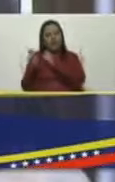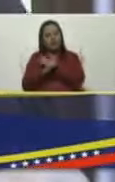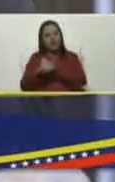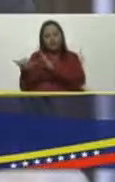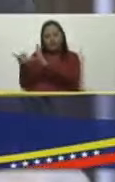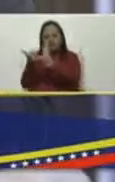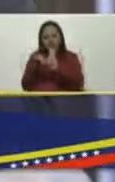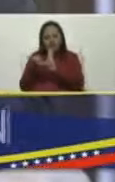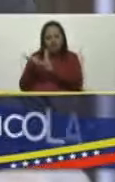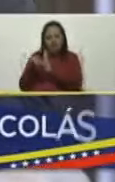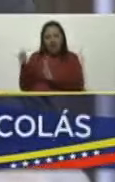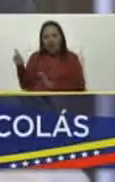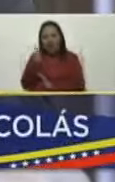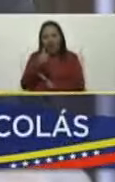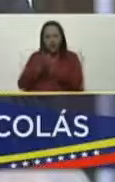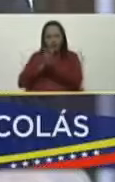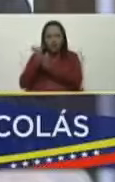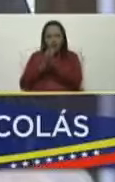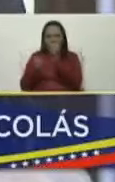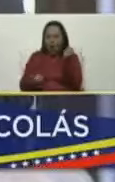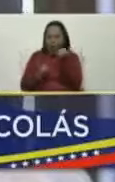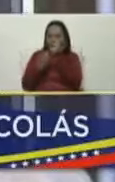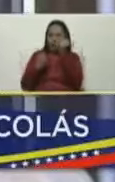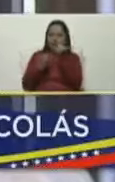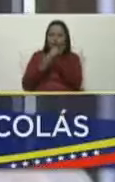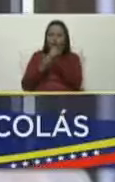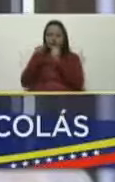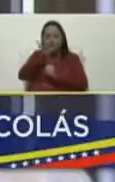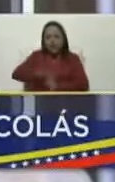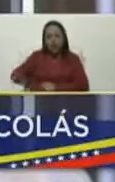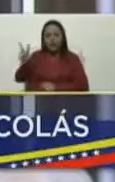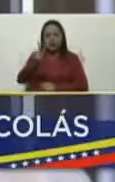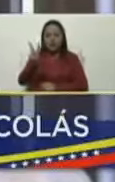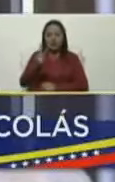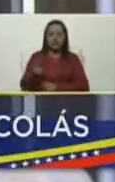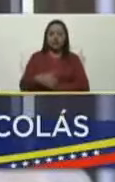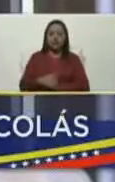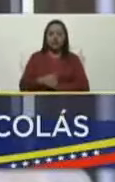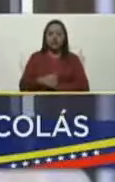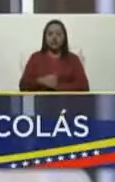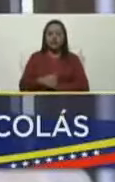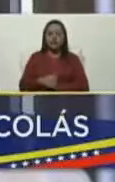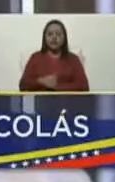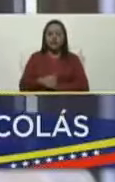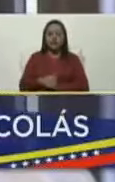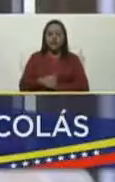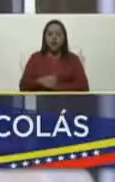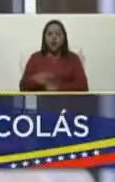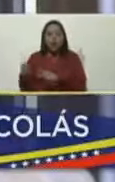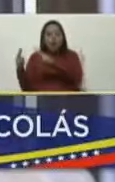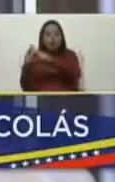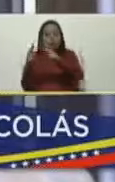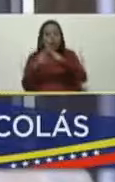de cada uno de los emprendedores y emprendedoras a nivel nacional, presidente. Hemos conocido